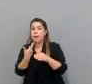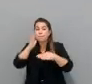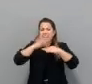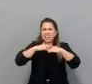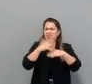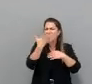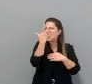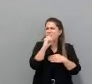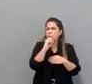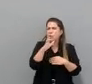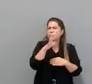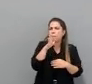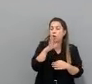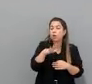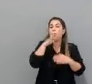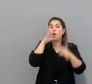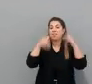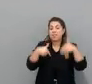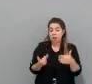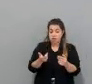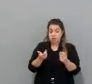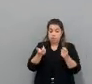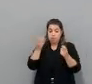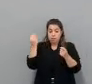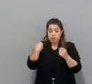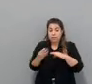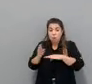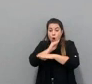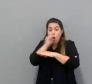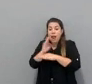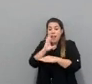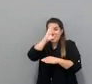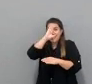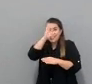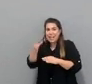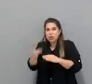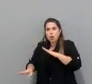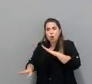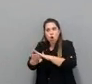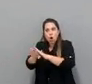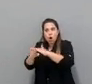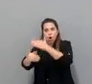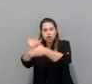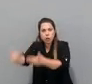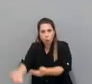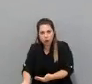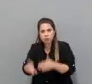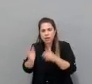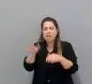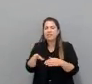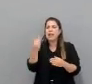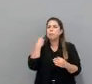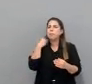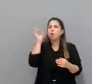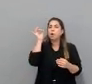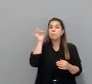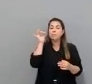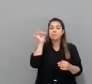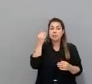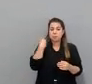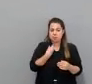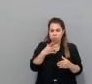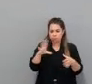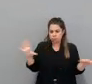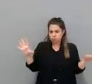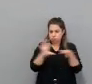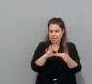básicamente porque estamos ante cuidados que son directos y continuados, ¿vale? Es esta idea, básicamente, y encaja